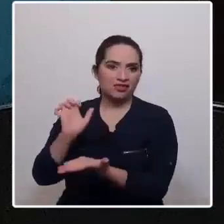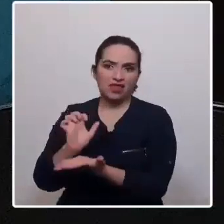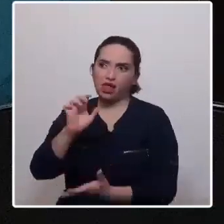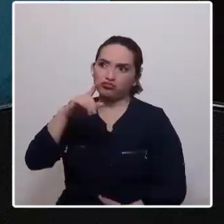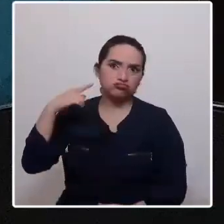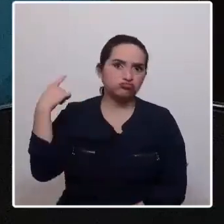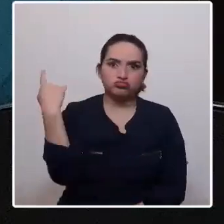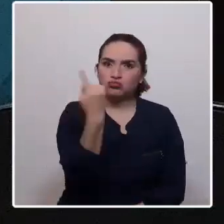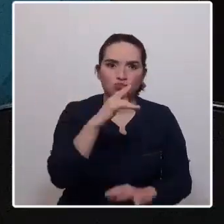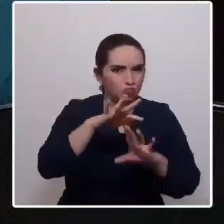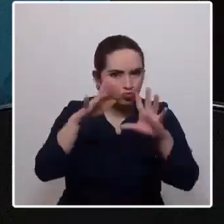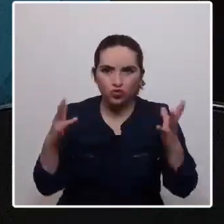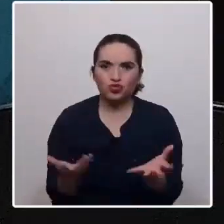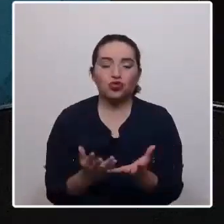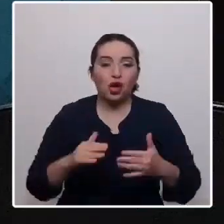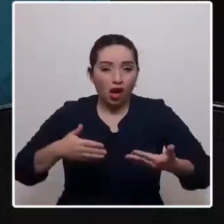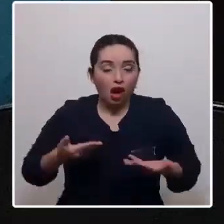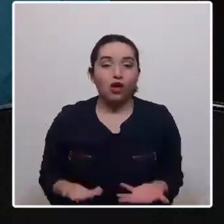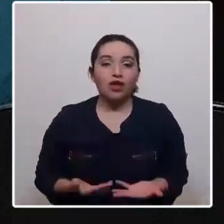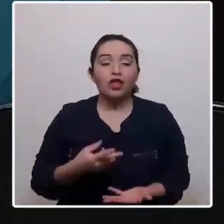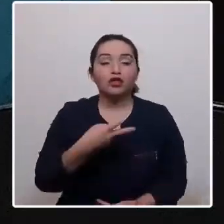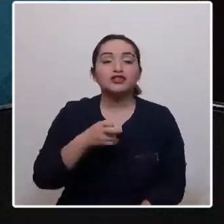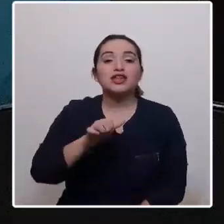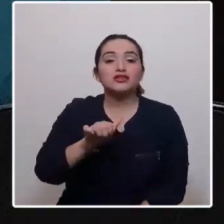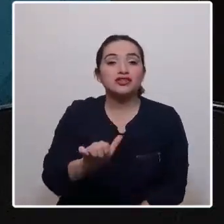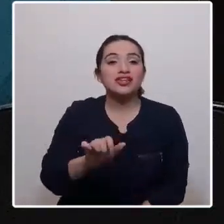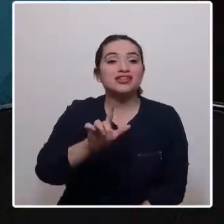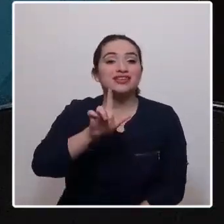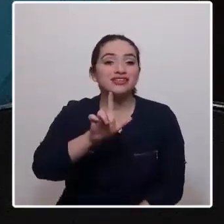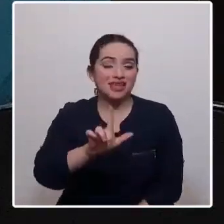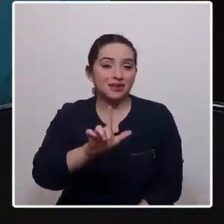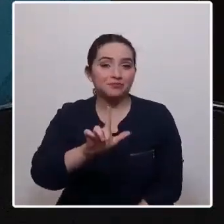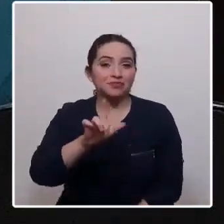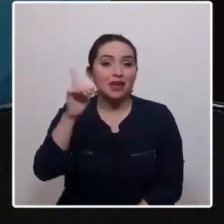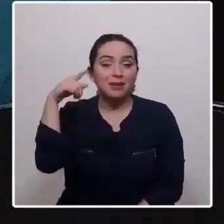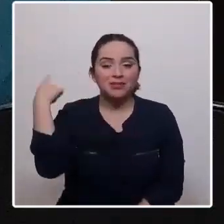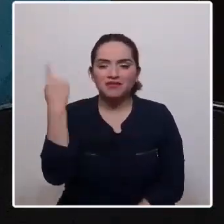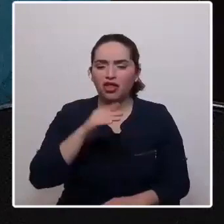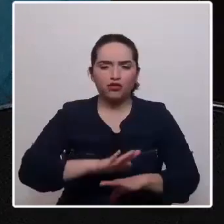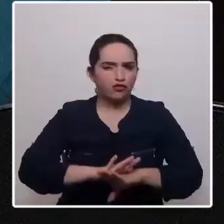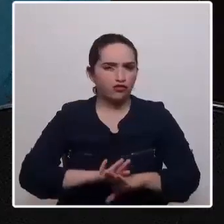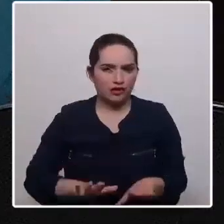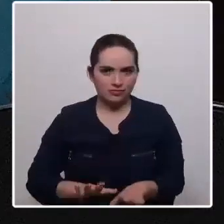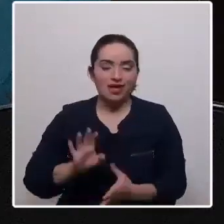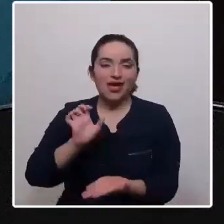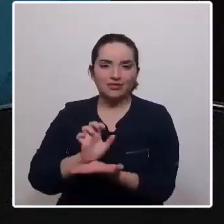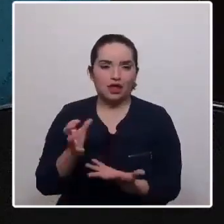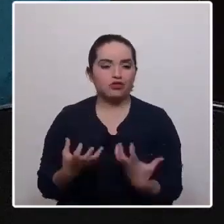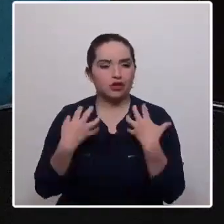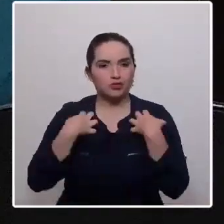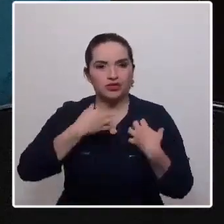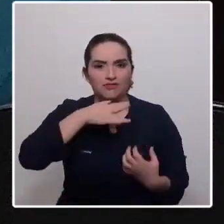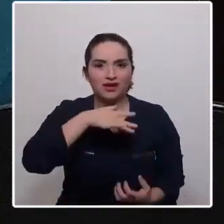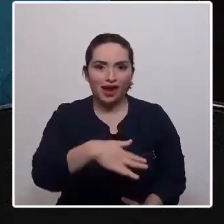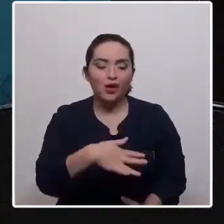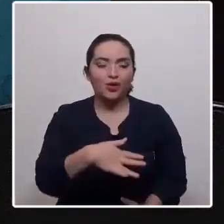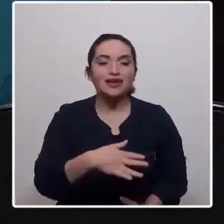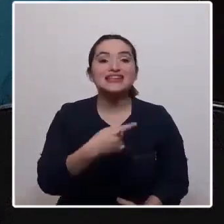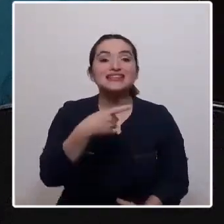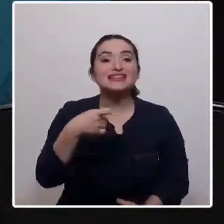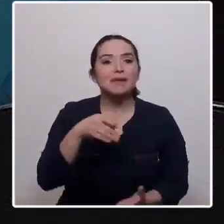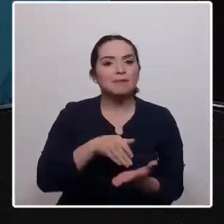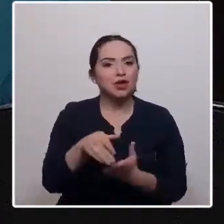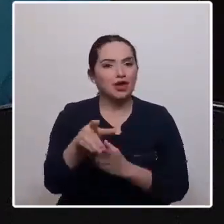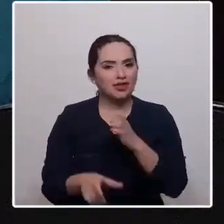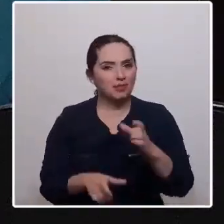actualidad 267 casos de desprivatización en 37 países, lo que equivale a 100 millones de personas.